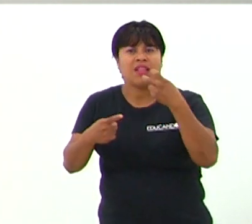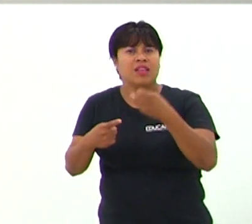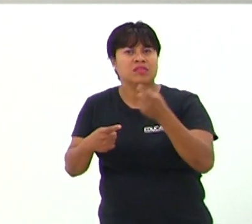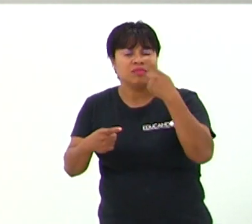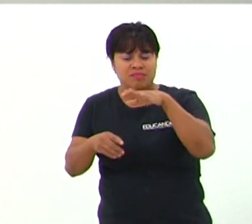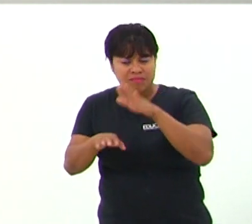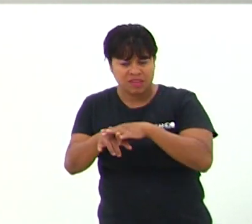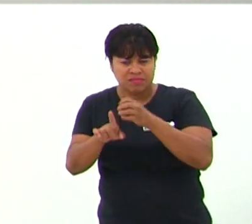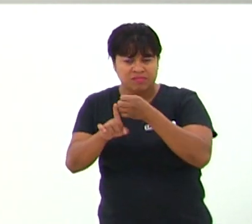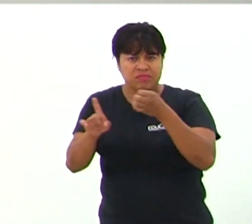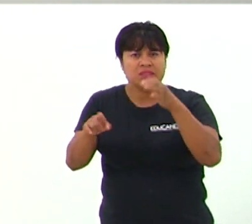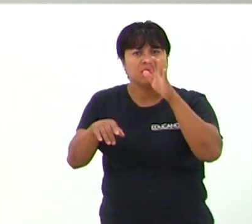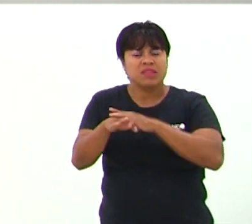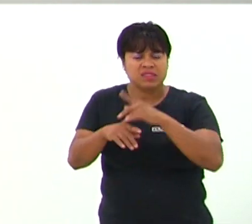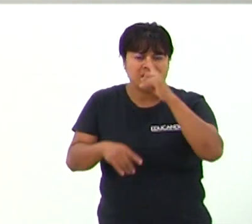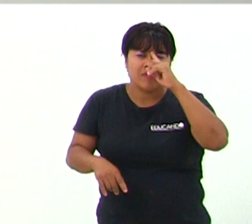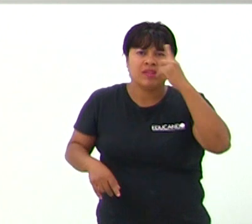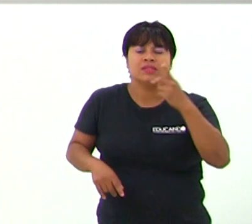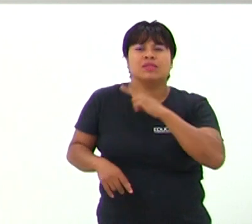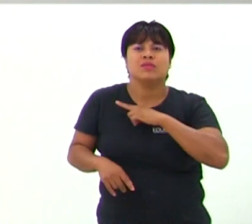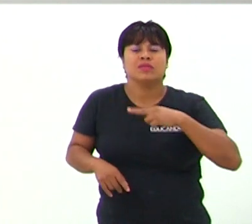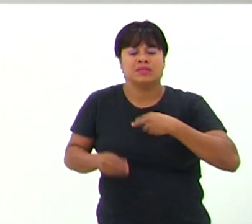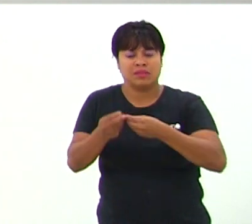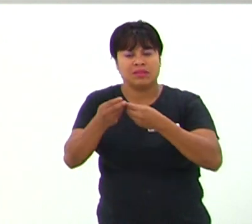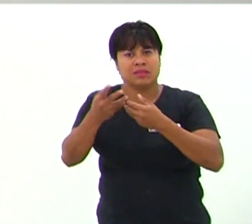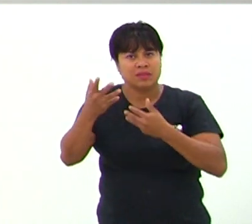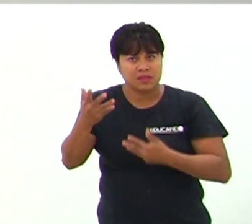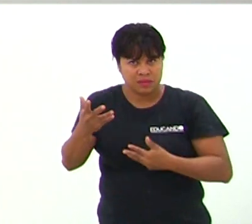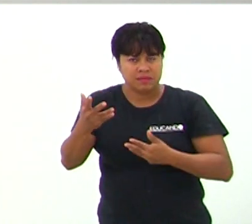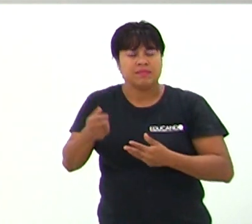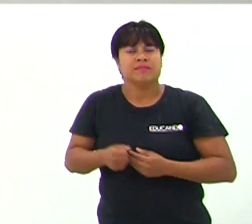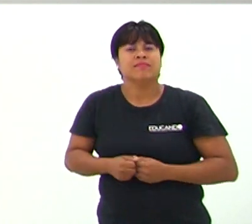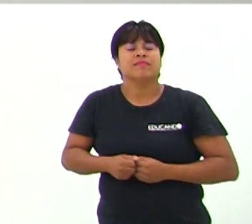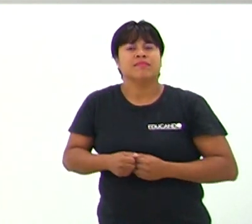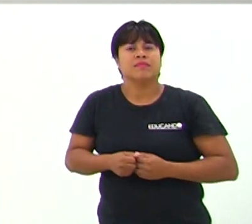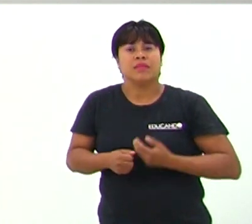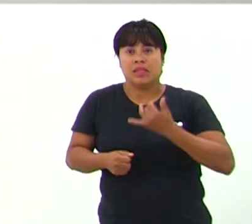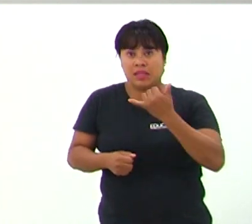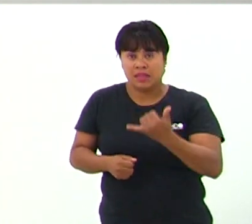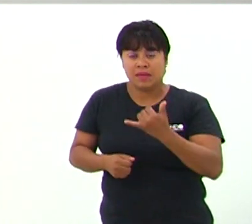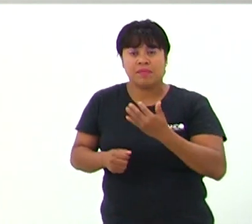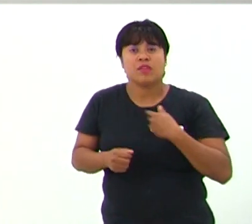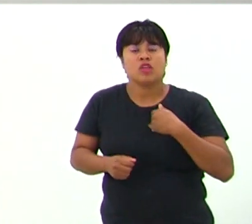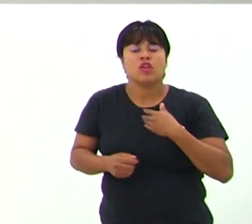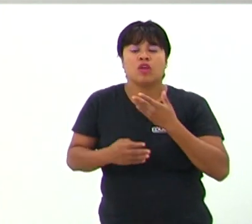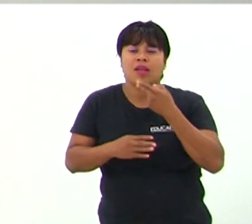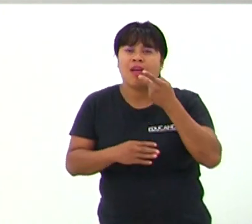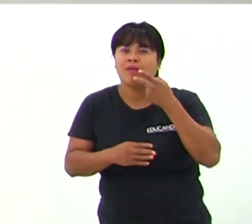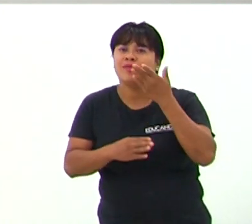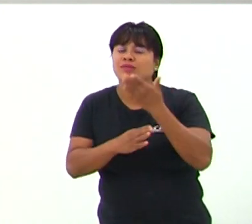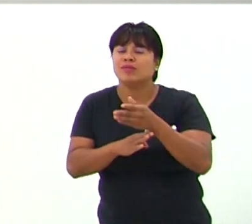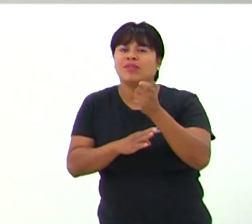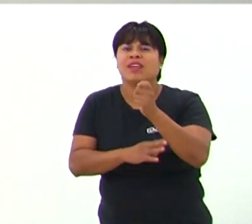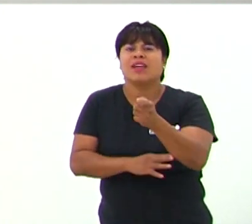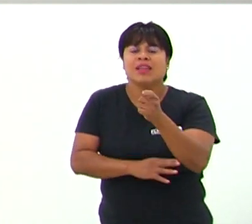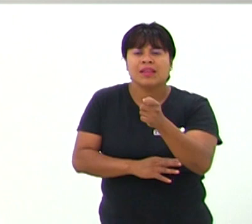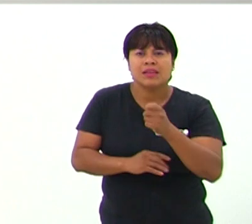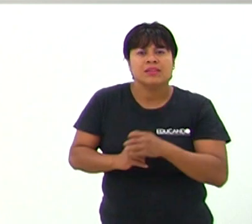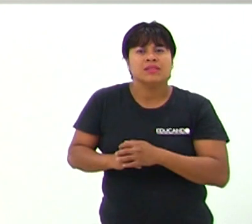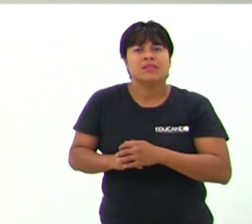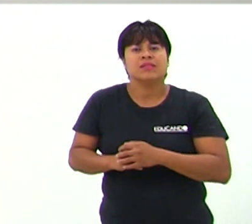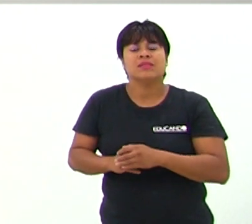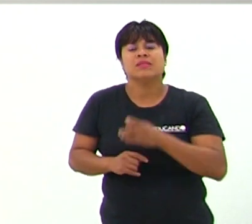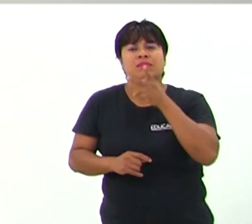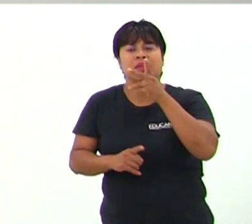más coherente y más sencilla en nuestras descripciones y narraciones. Y hablo de lo que son